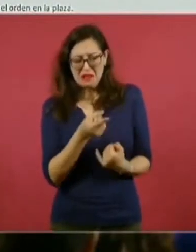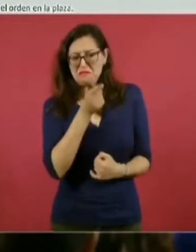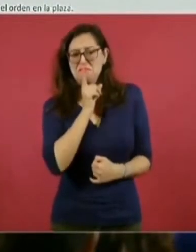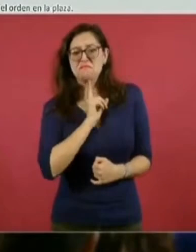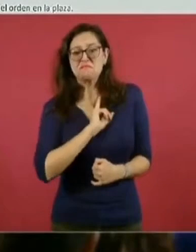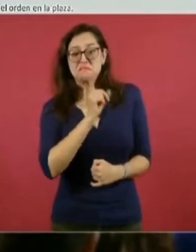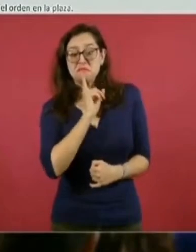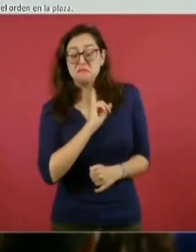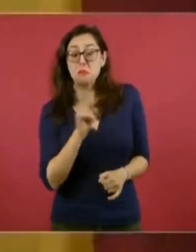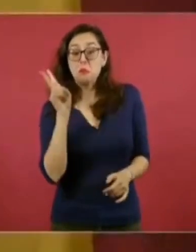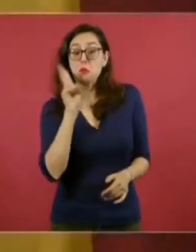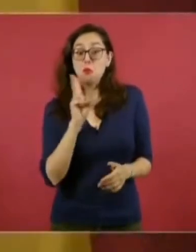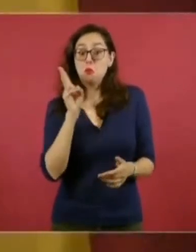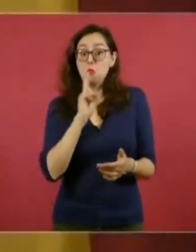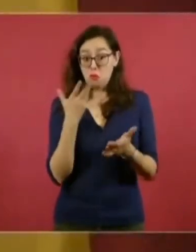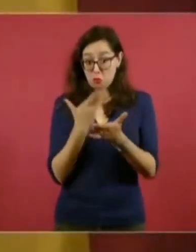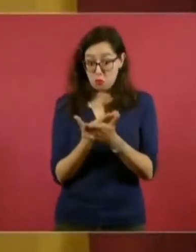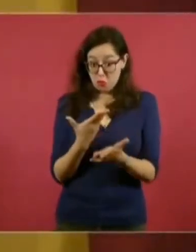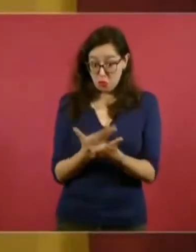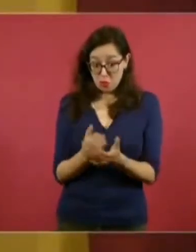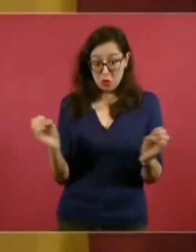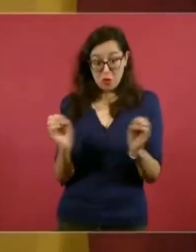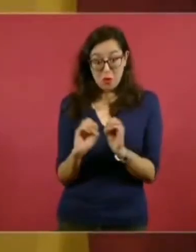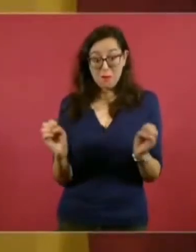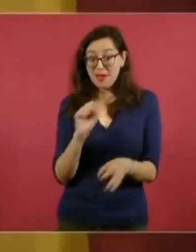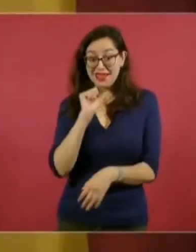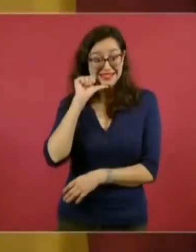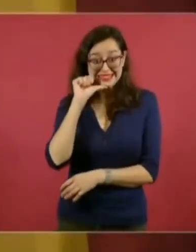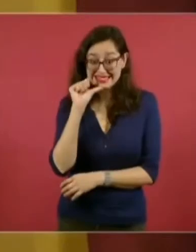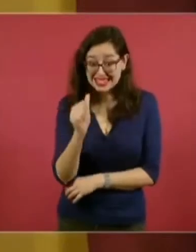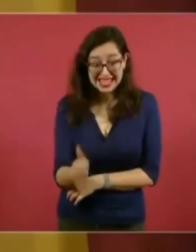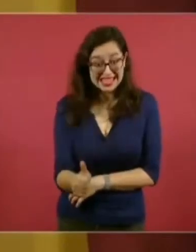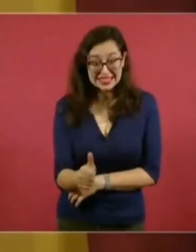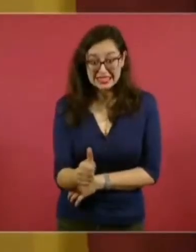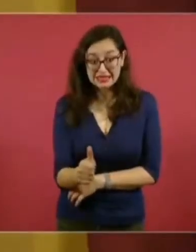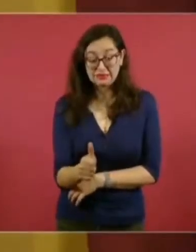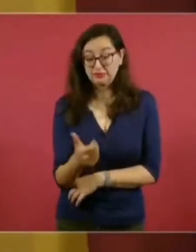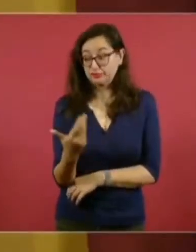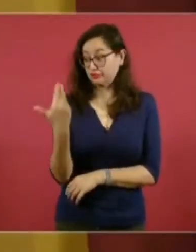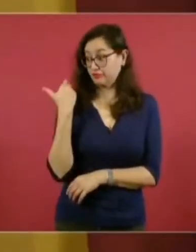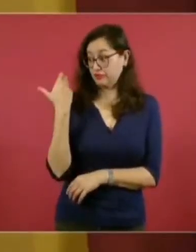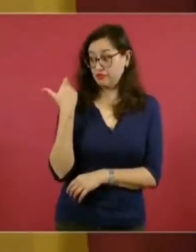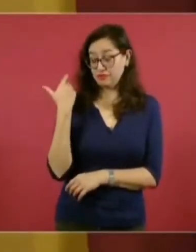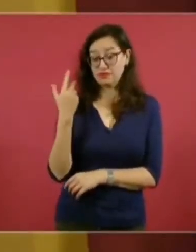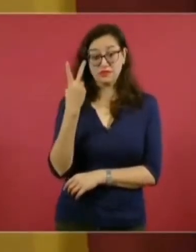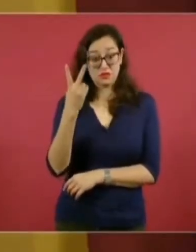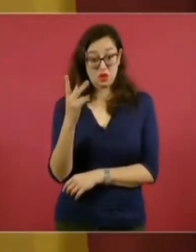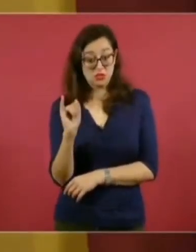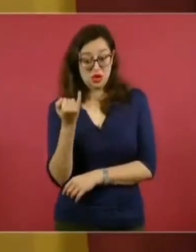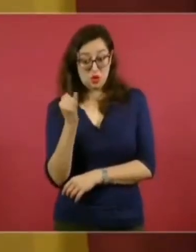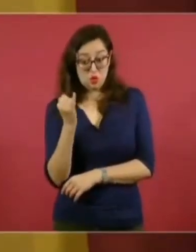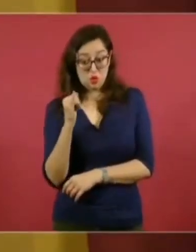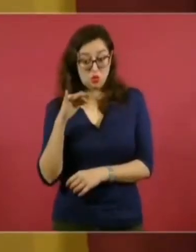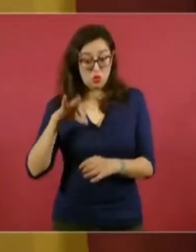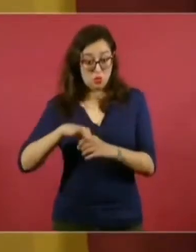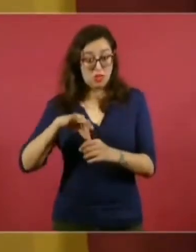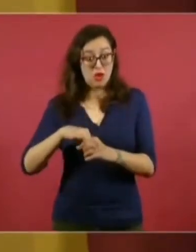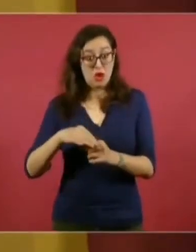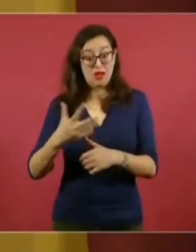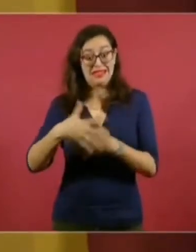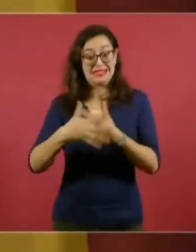Sin ninguna prueba, acuérdense, 15 días antes de la elección pasada sacó un